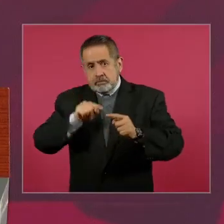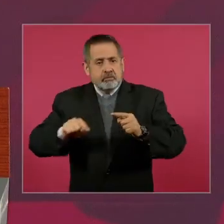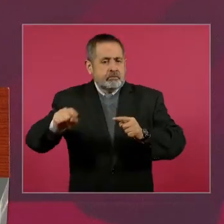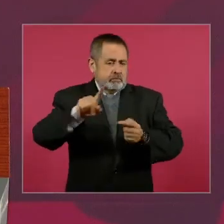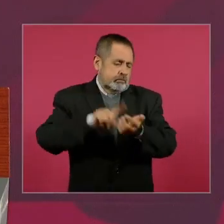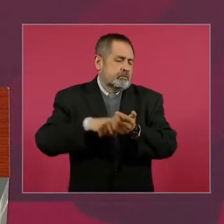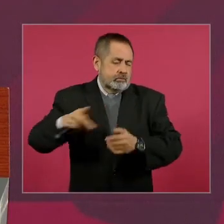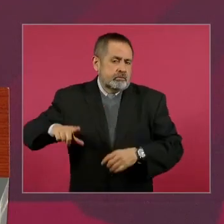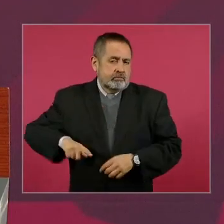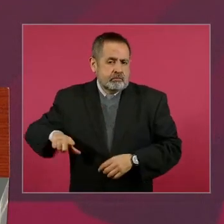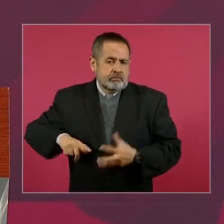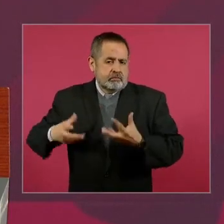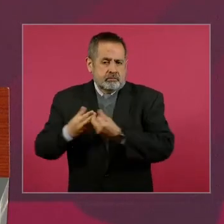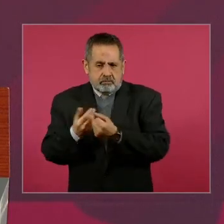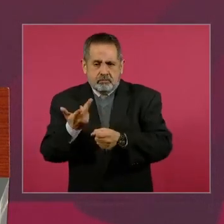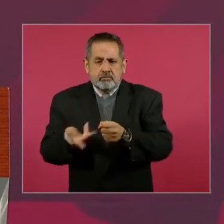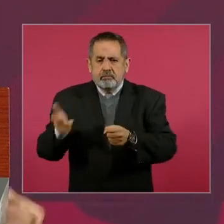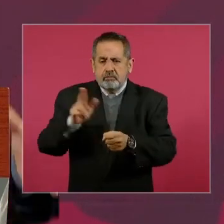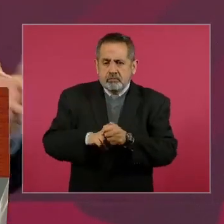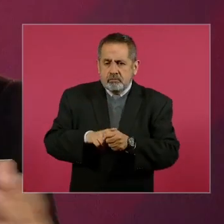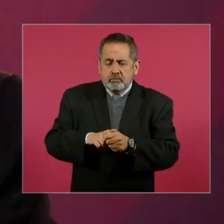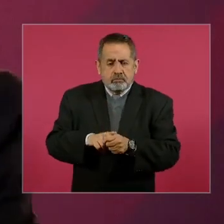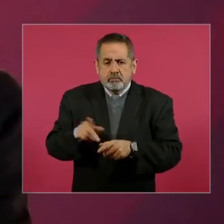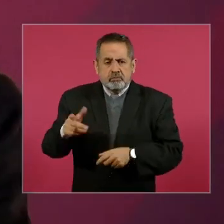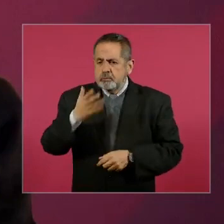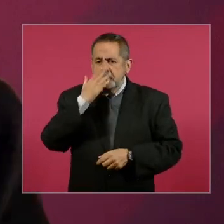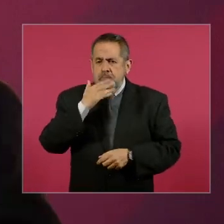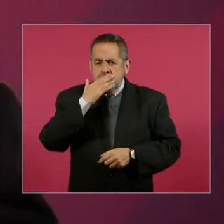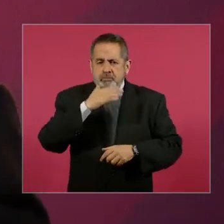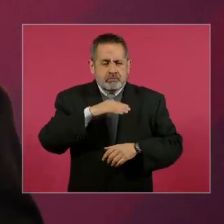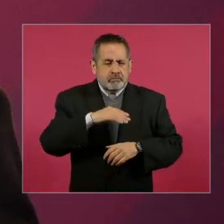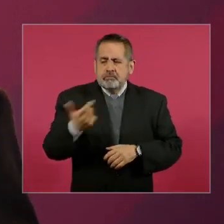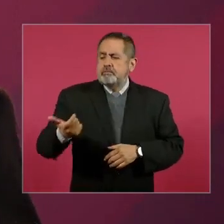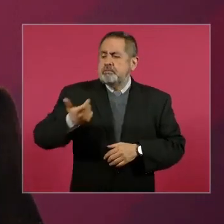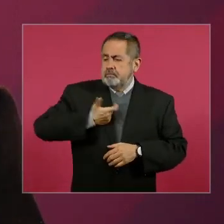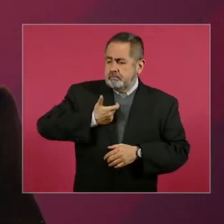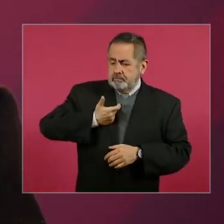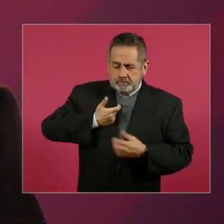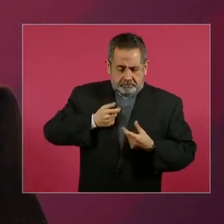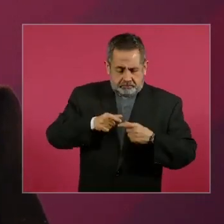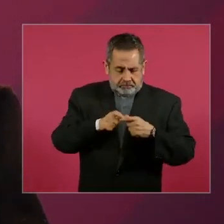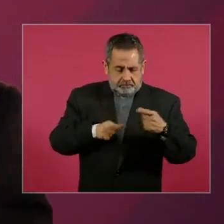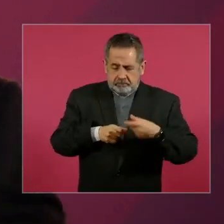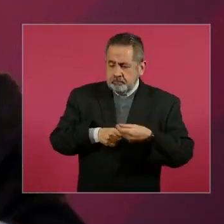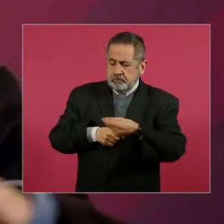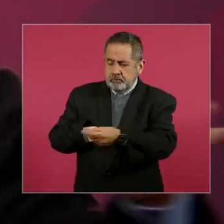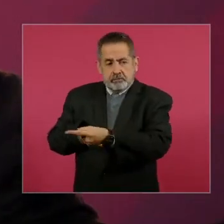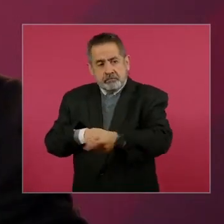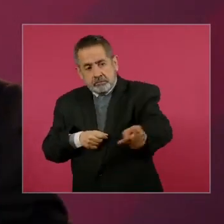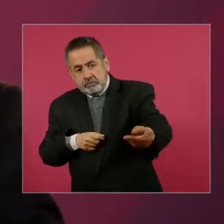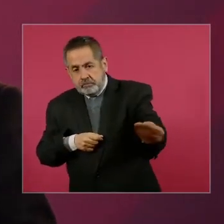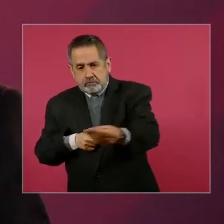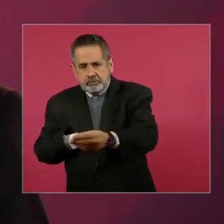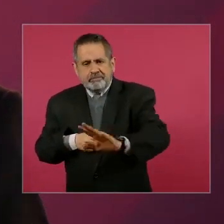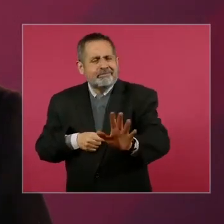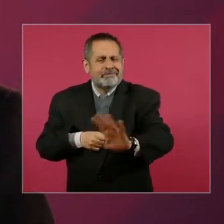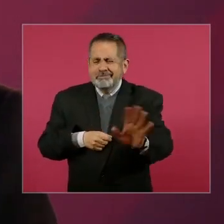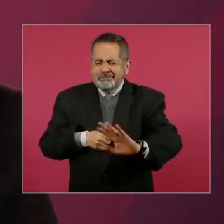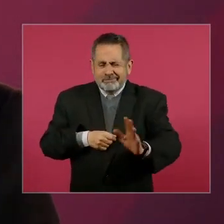públicos en donde no hay cajas registradoras. Se cerraron.